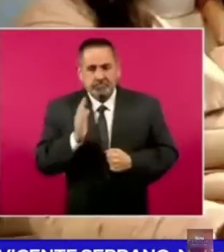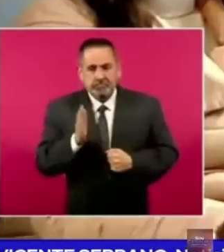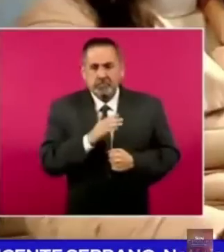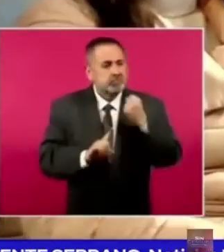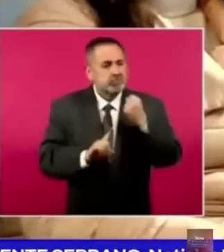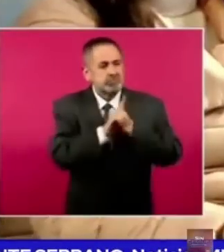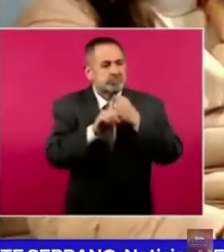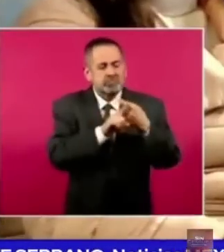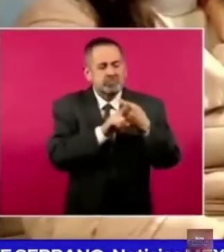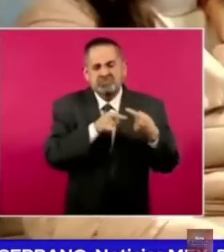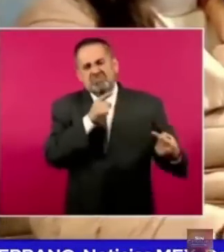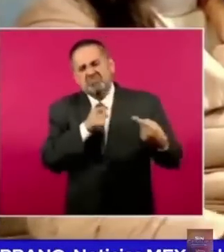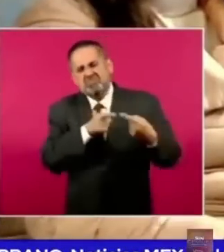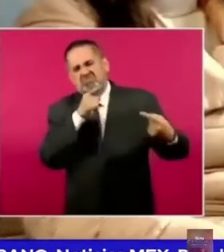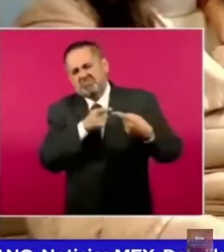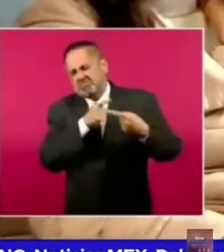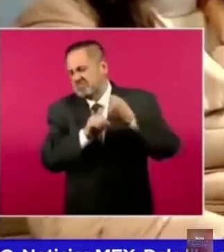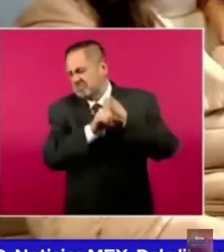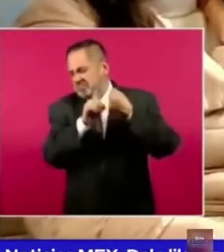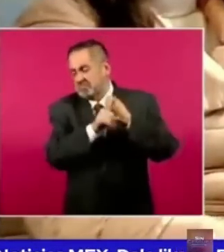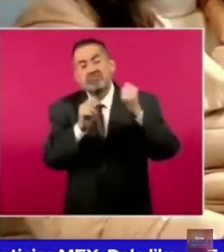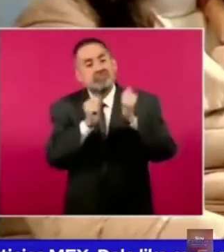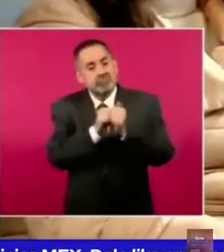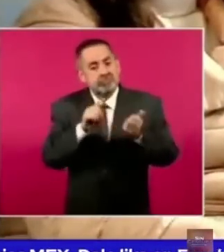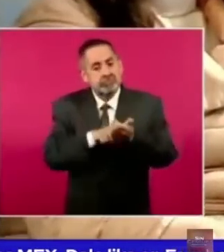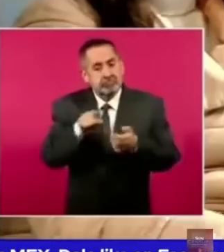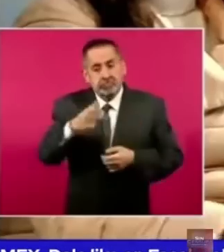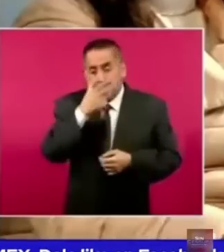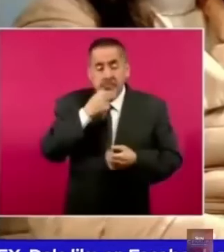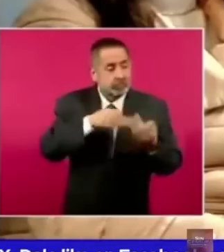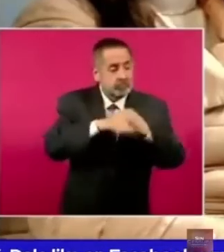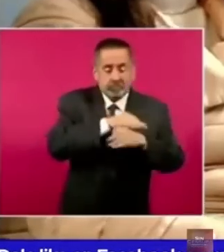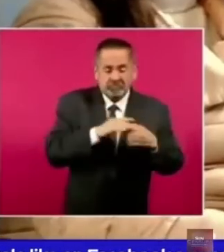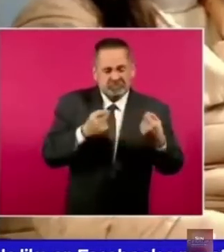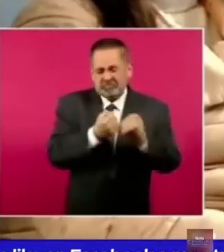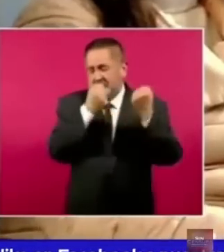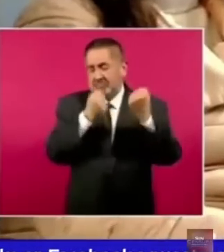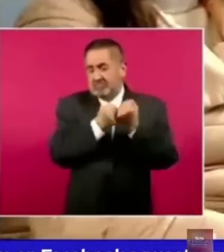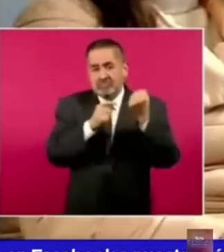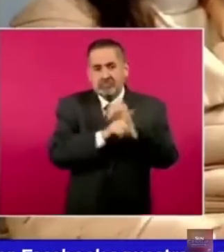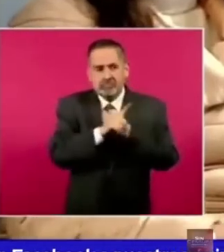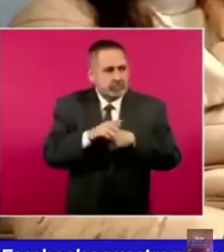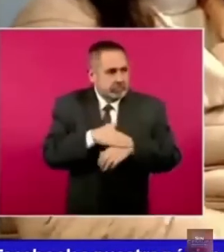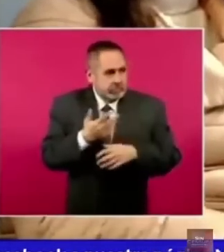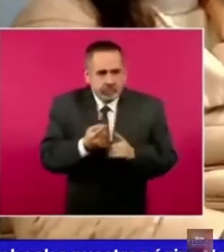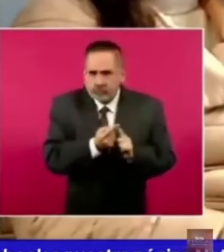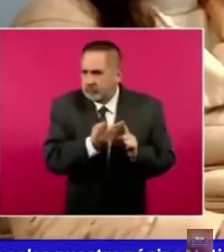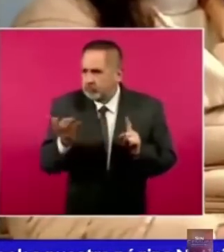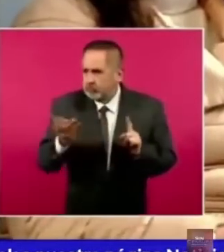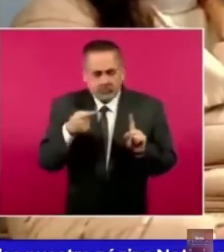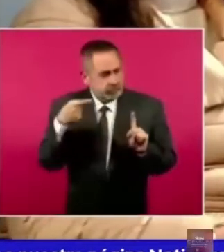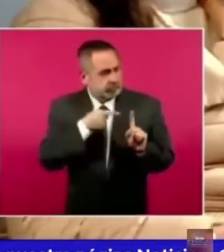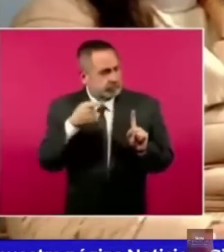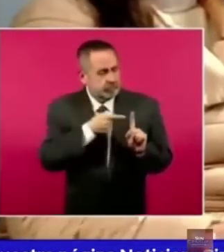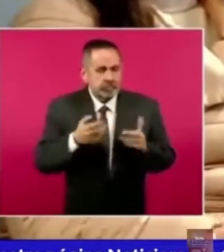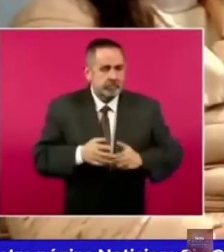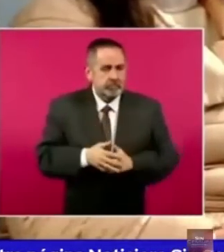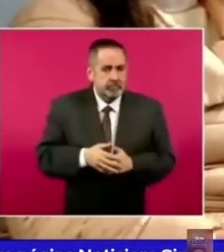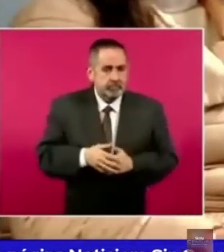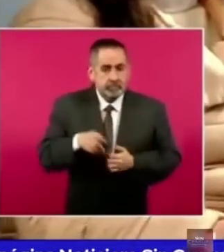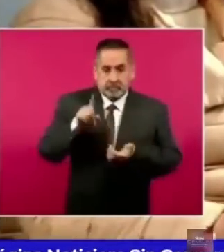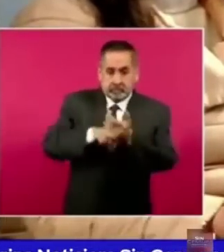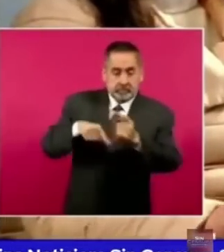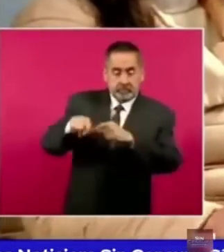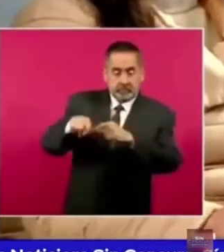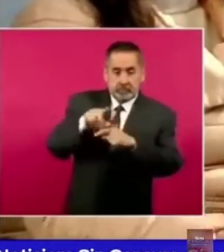problemas con la dirección actual, todos y todas. Estoy hablando de los no